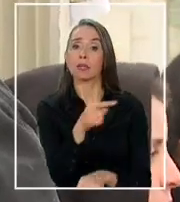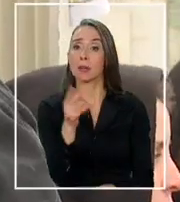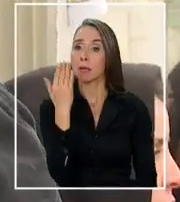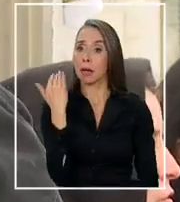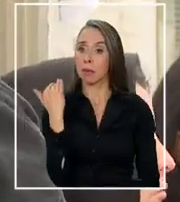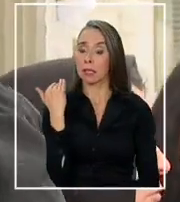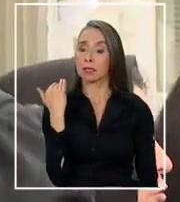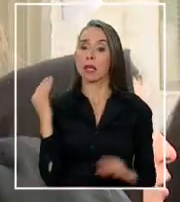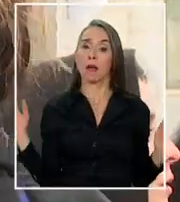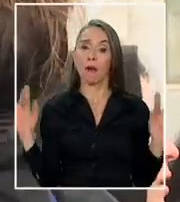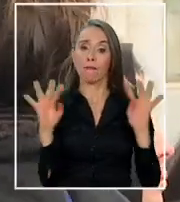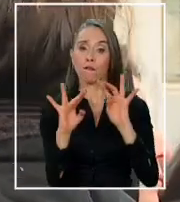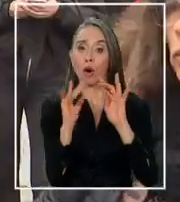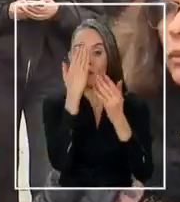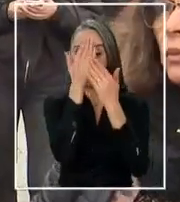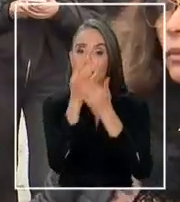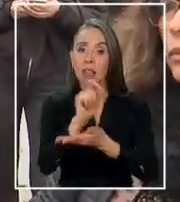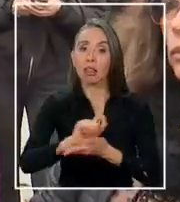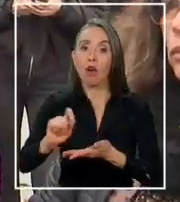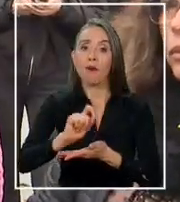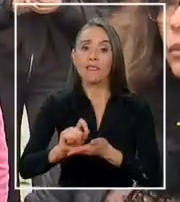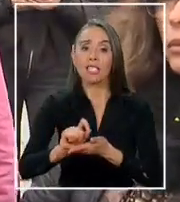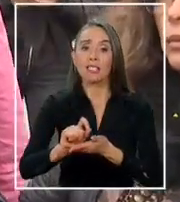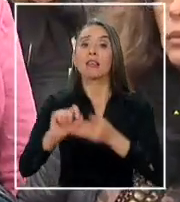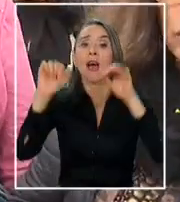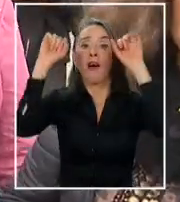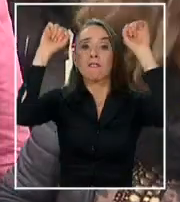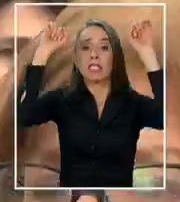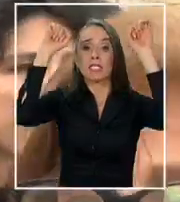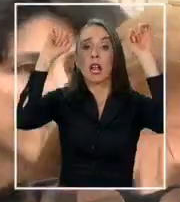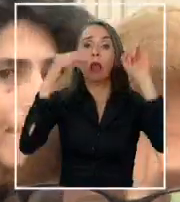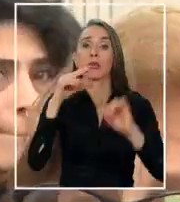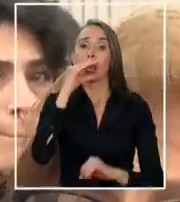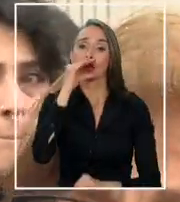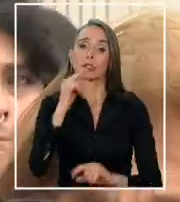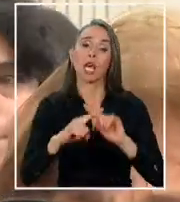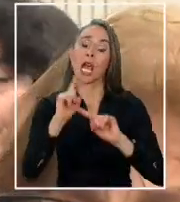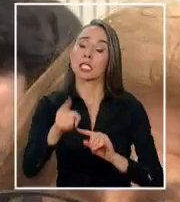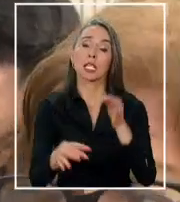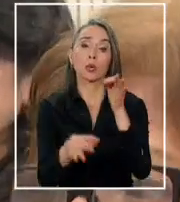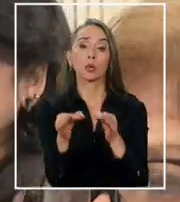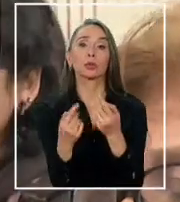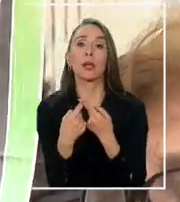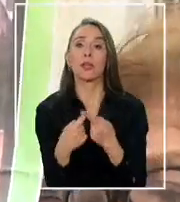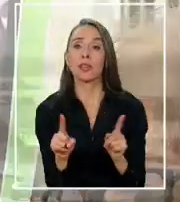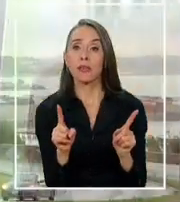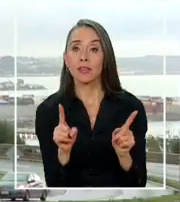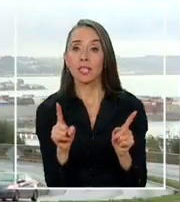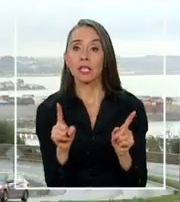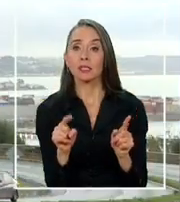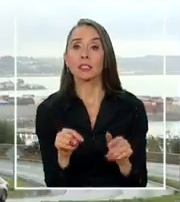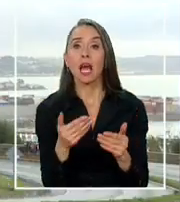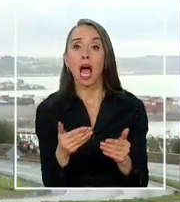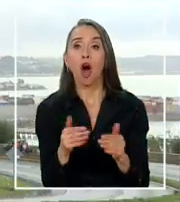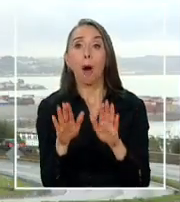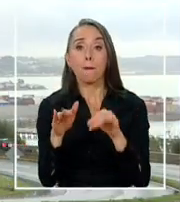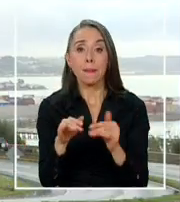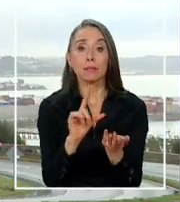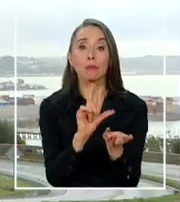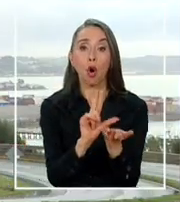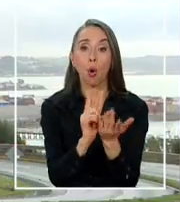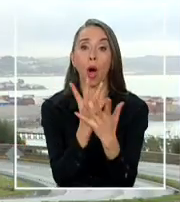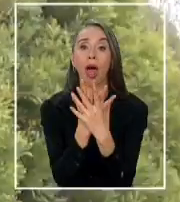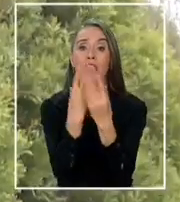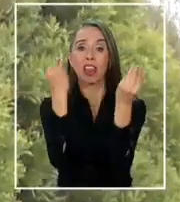pasada, se reunieron frente a la Fiscalía Local de Concepción a exigir justicia. La diferencia, esta vez en el mismo sector